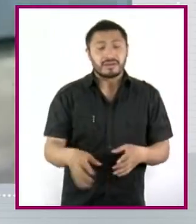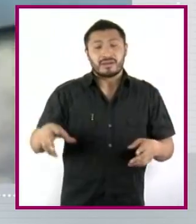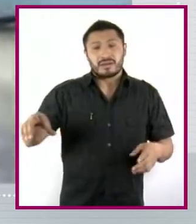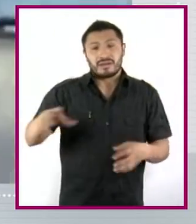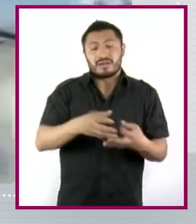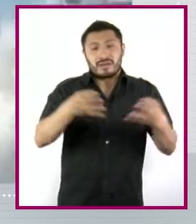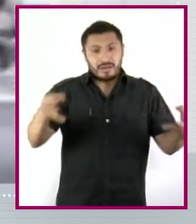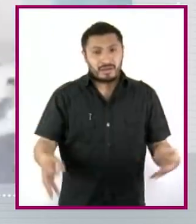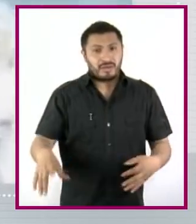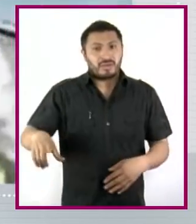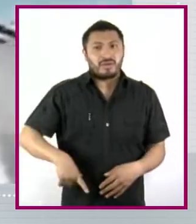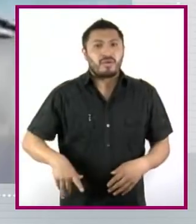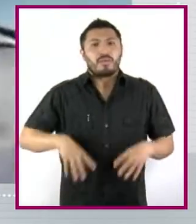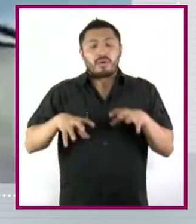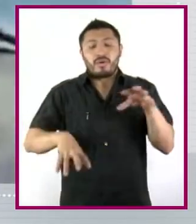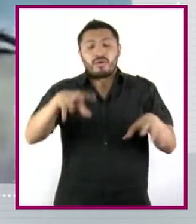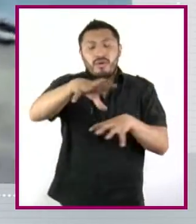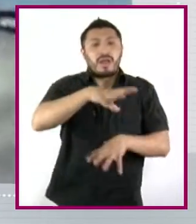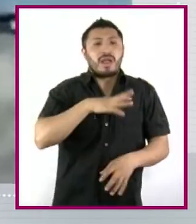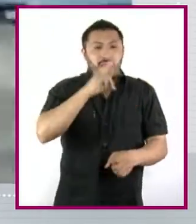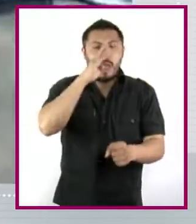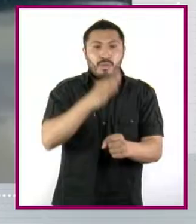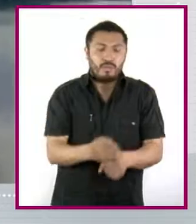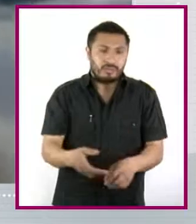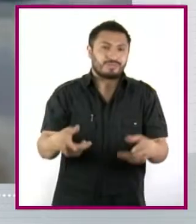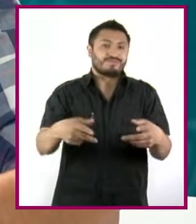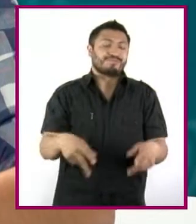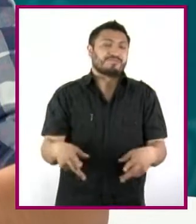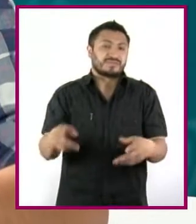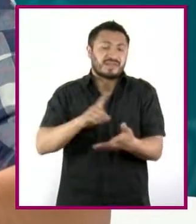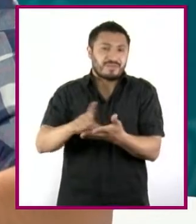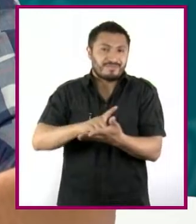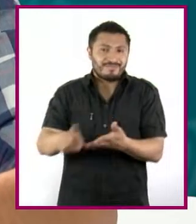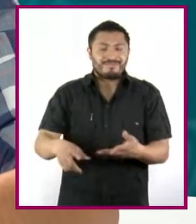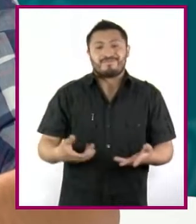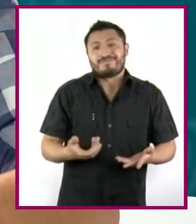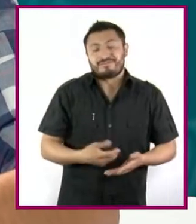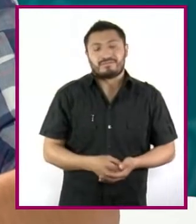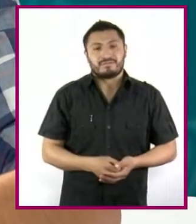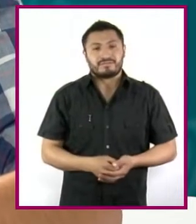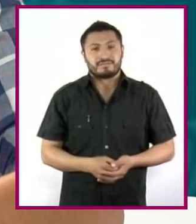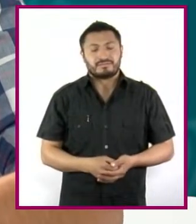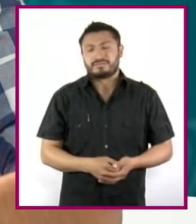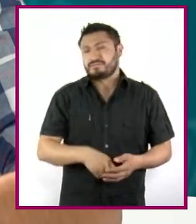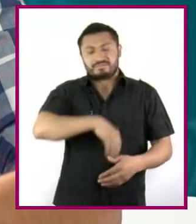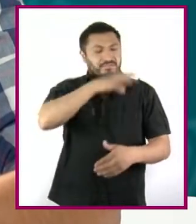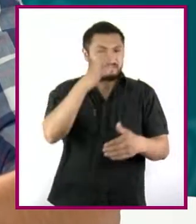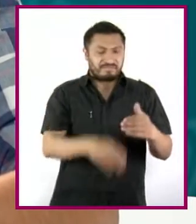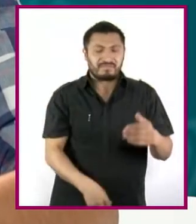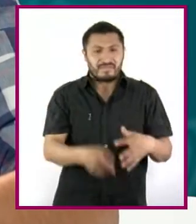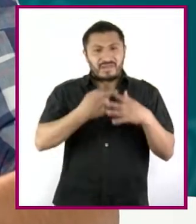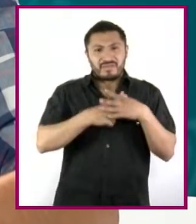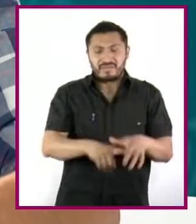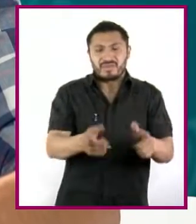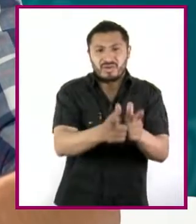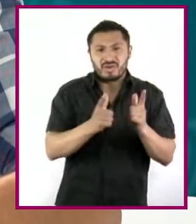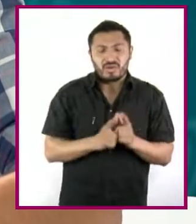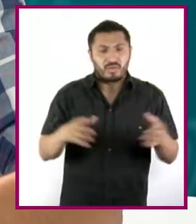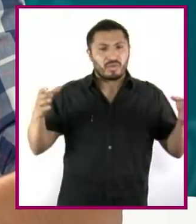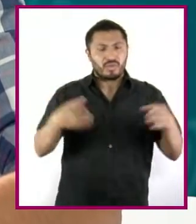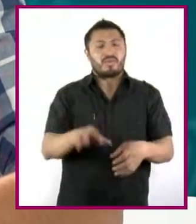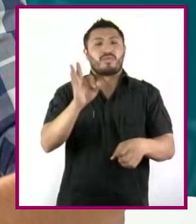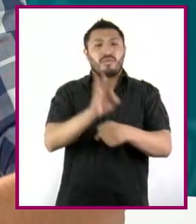gobierno de muchas comunidades quedaron en manos del crimen organizado. Ainda, hasta aquí el reporte del inicio de los grupos comunitarios